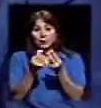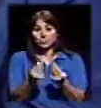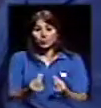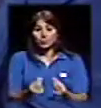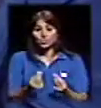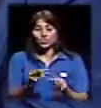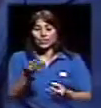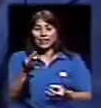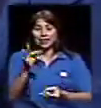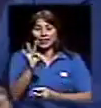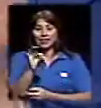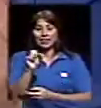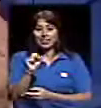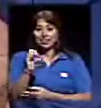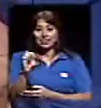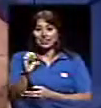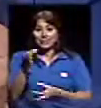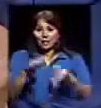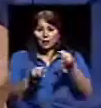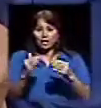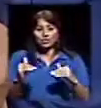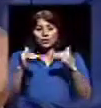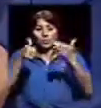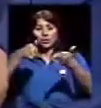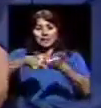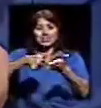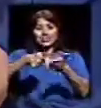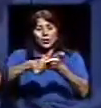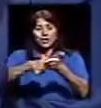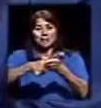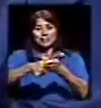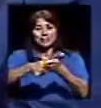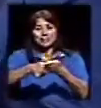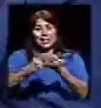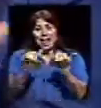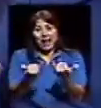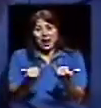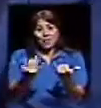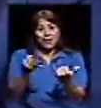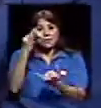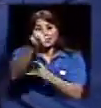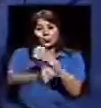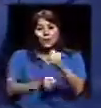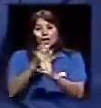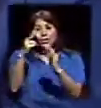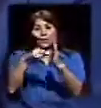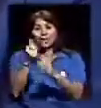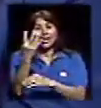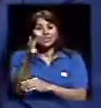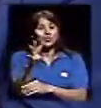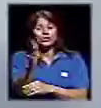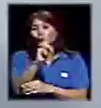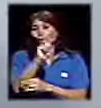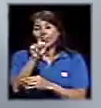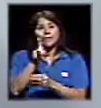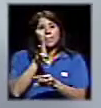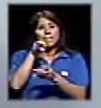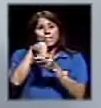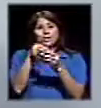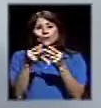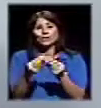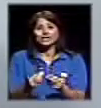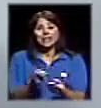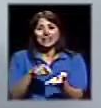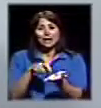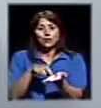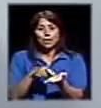del Tribunal Supremo de Elecciones porque en el 2014 no tiene elecciones que presupuestar la deuda política.